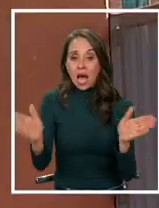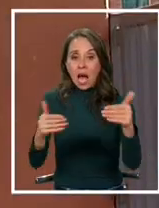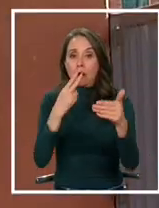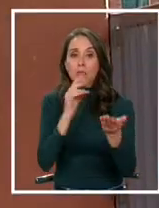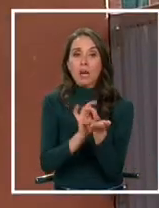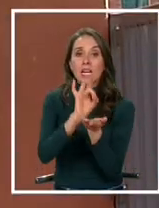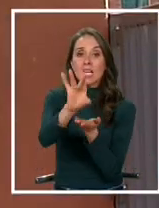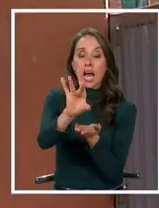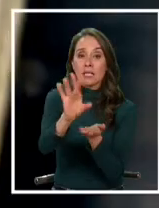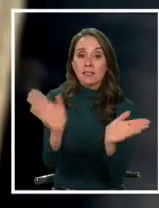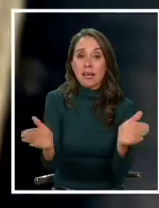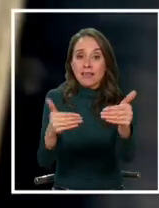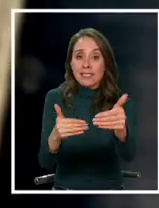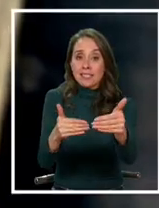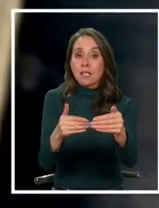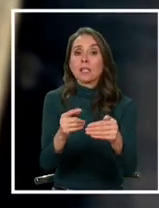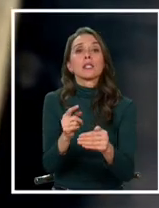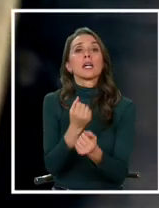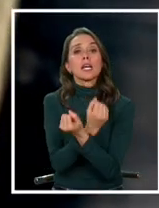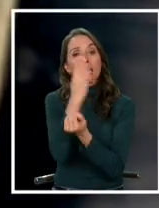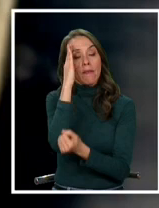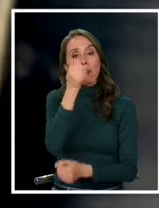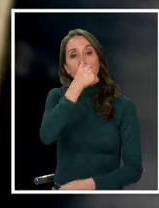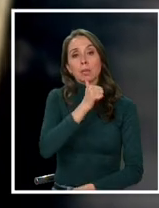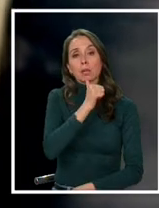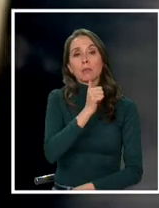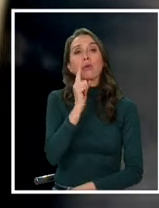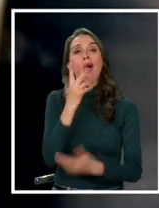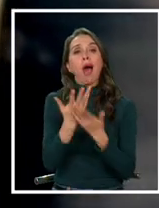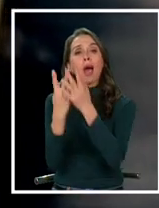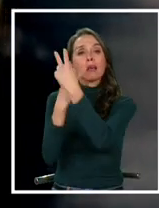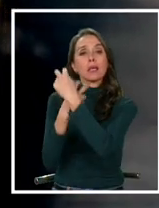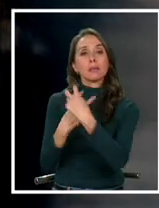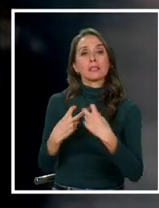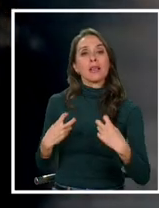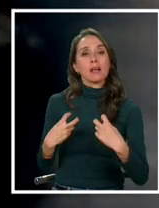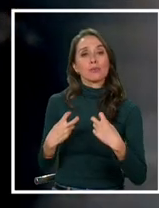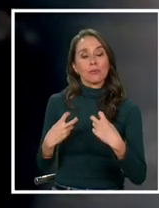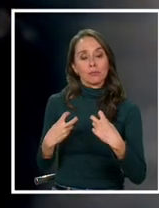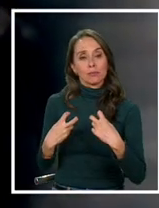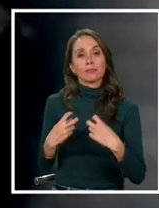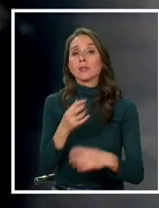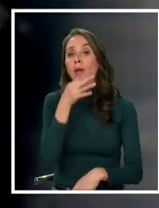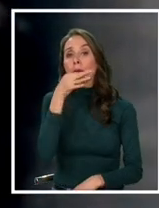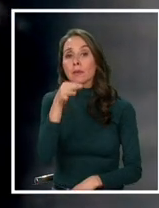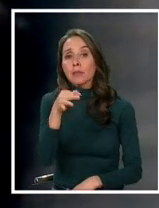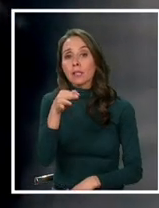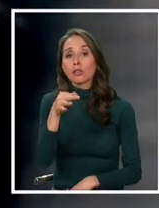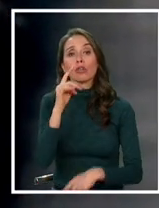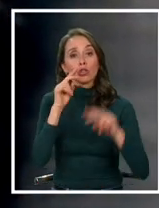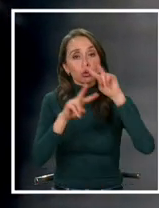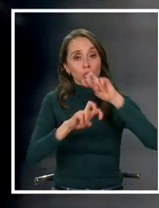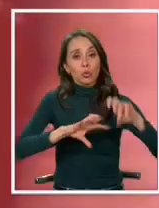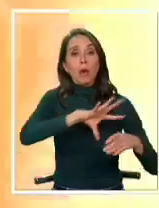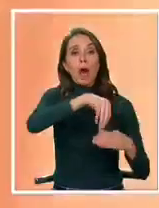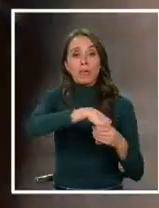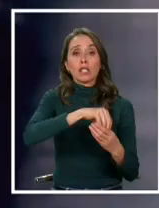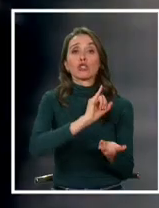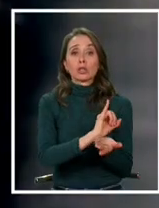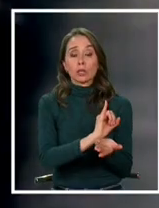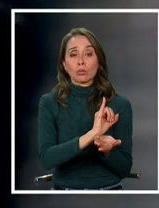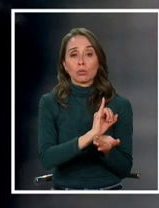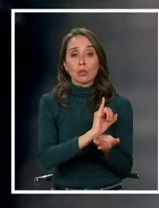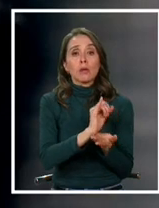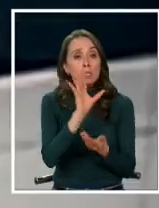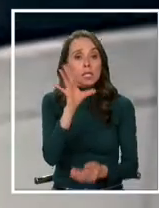señalaron que no pueden referirse al tema por existir una investigación judicial en curso pero precisaron que un sumario se encuentra vigente para